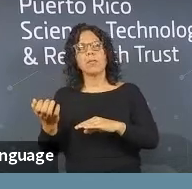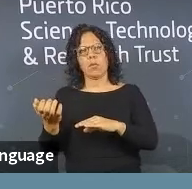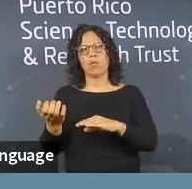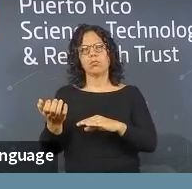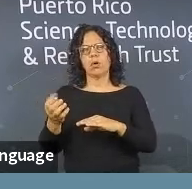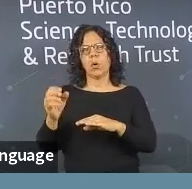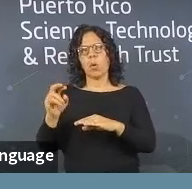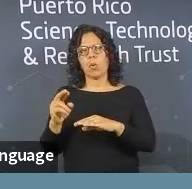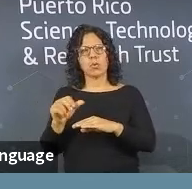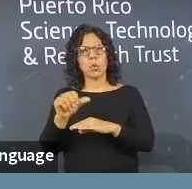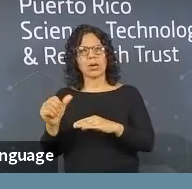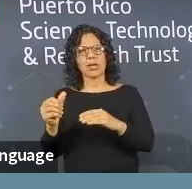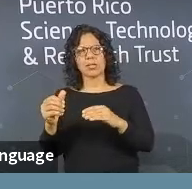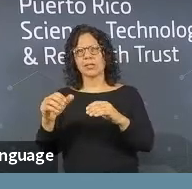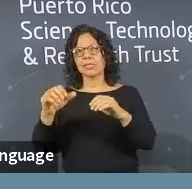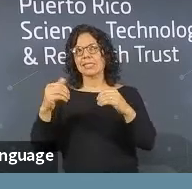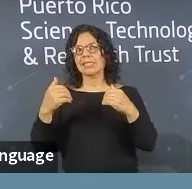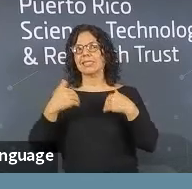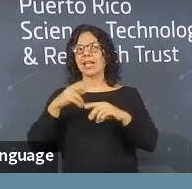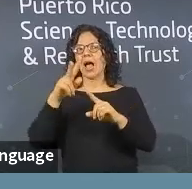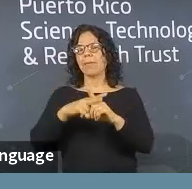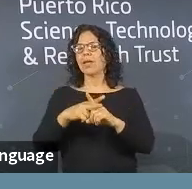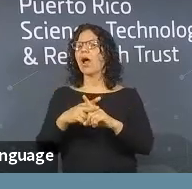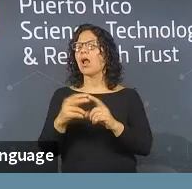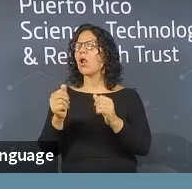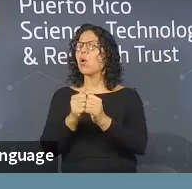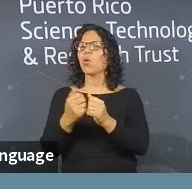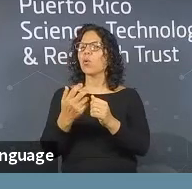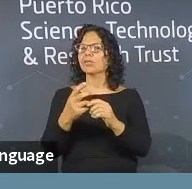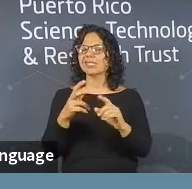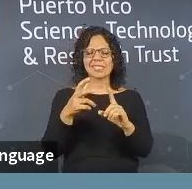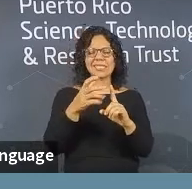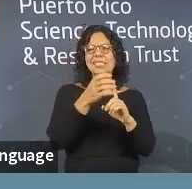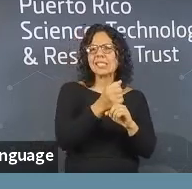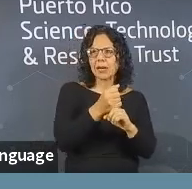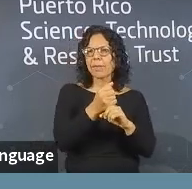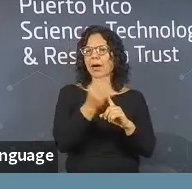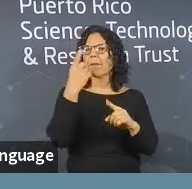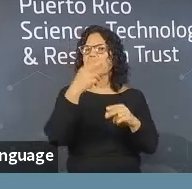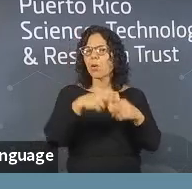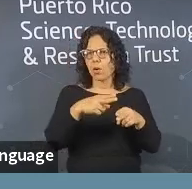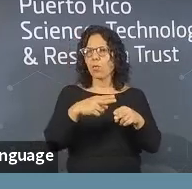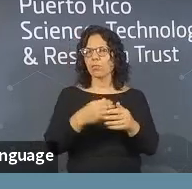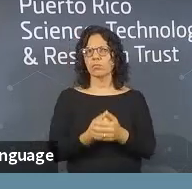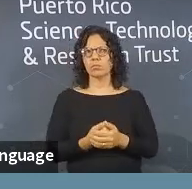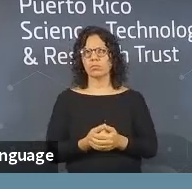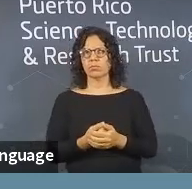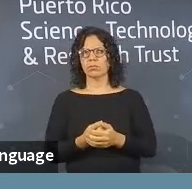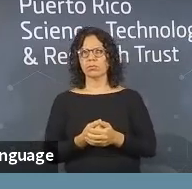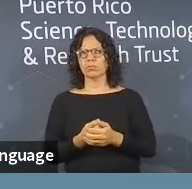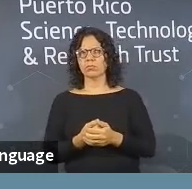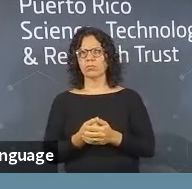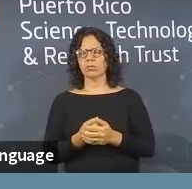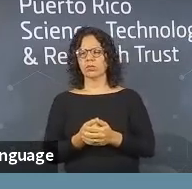o algo que se quiera aplicar en alguna ovitrampa o este tipo de trampas. Larvicidas, pues todo